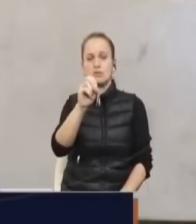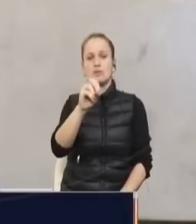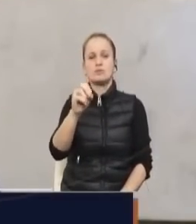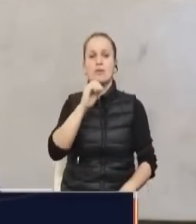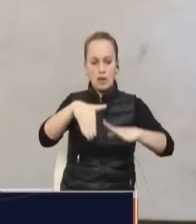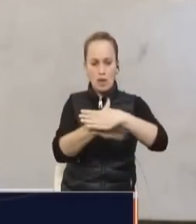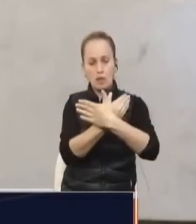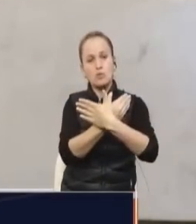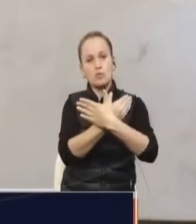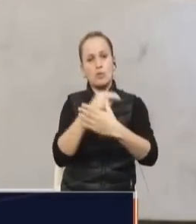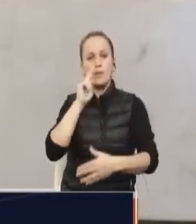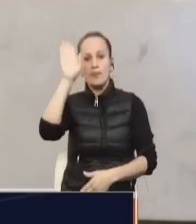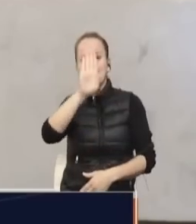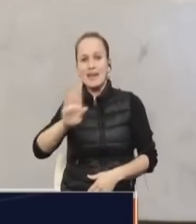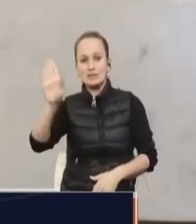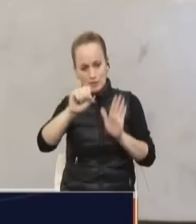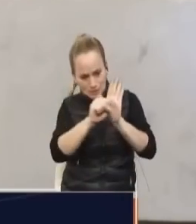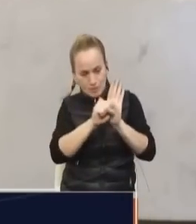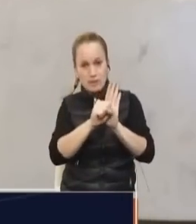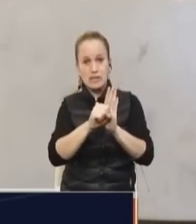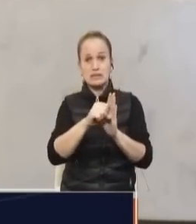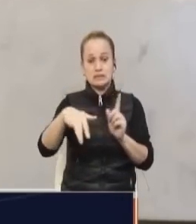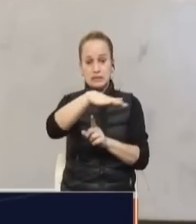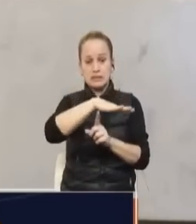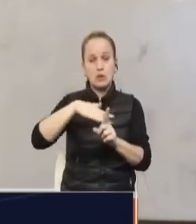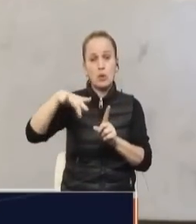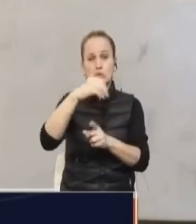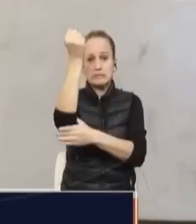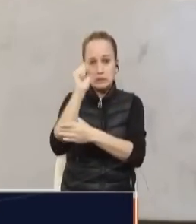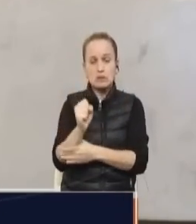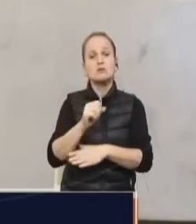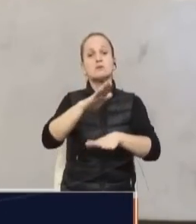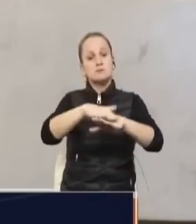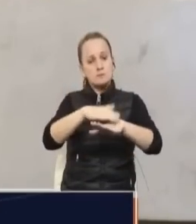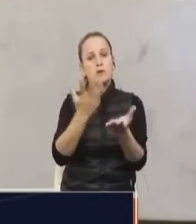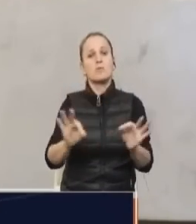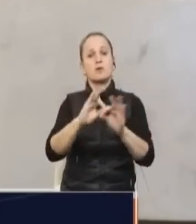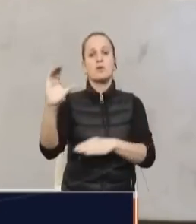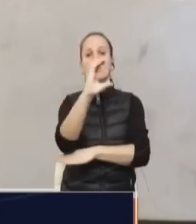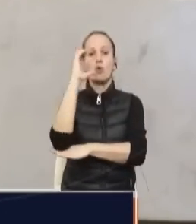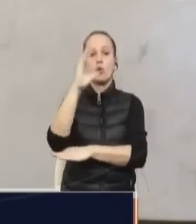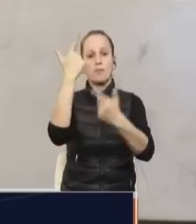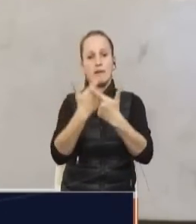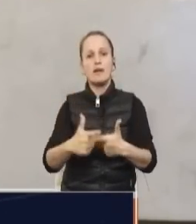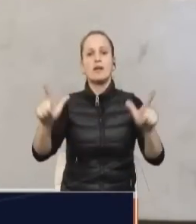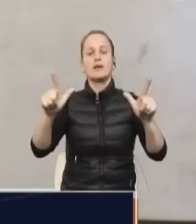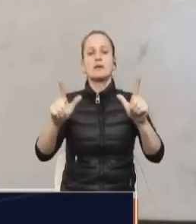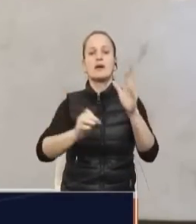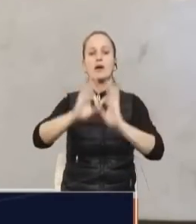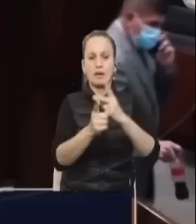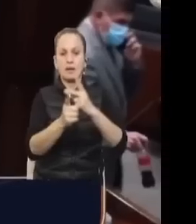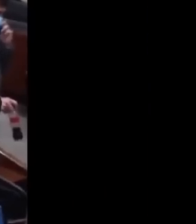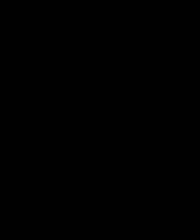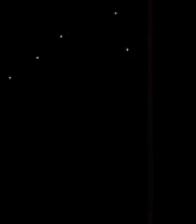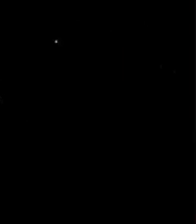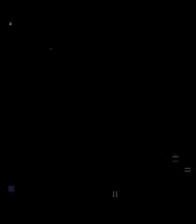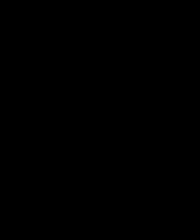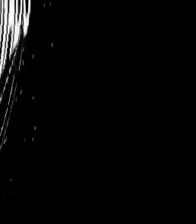nuestro escudo nacional. En medio de esta crisis, yo seguiré pidiendo para Colombia libertad y